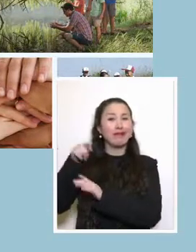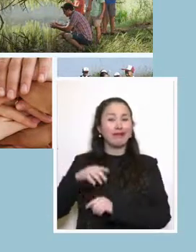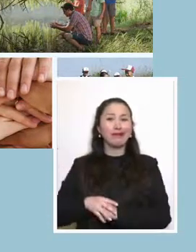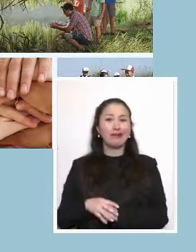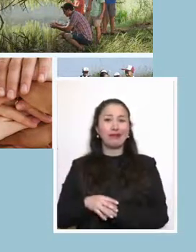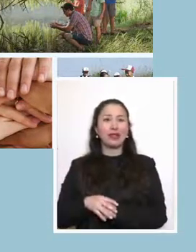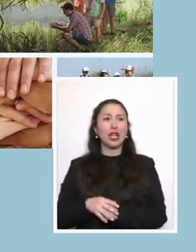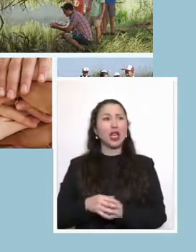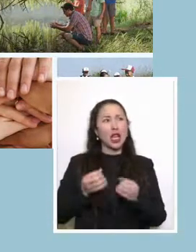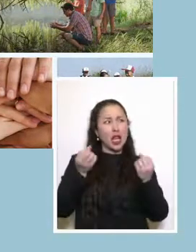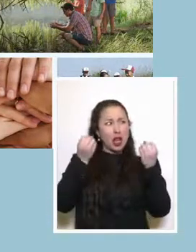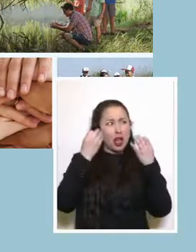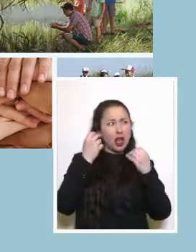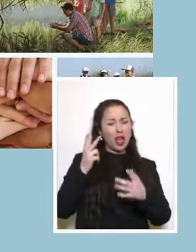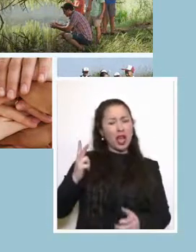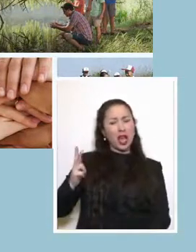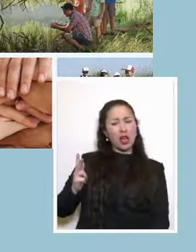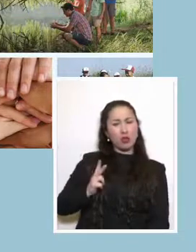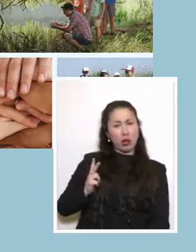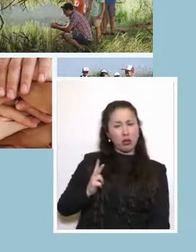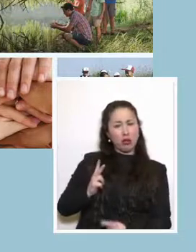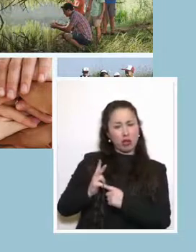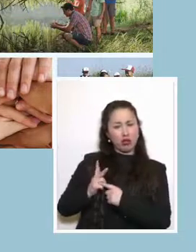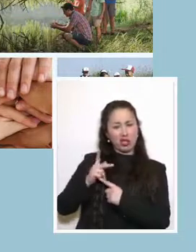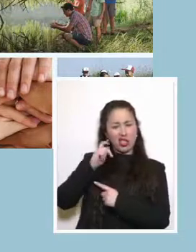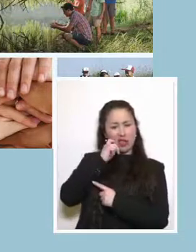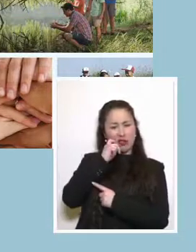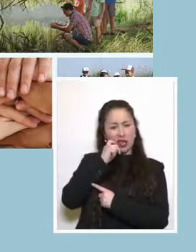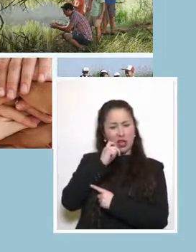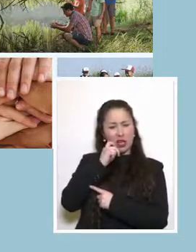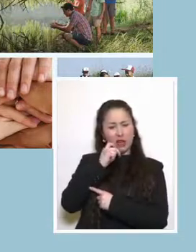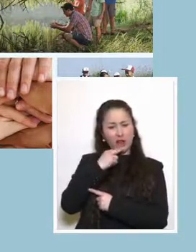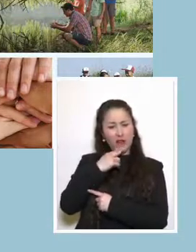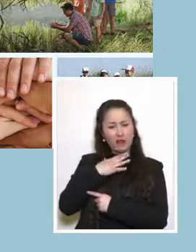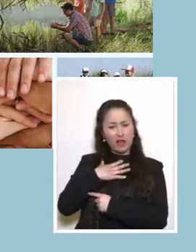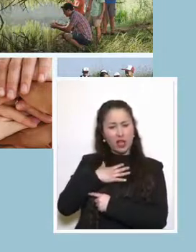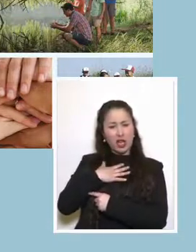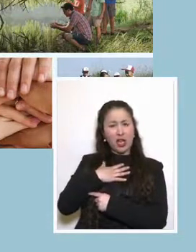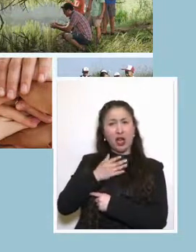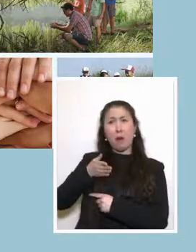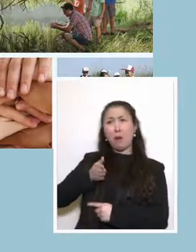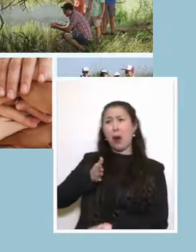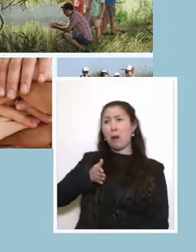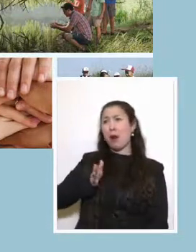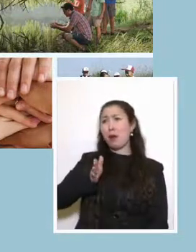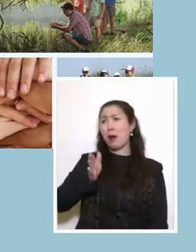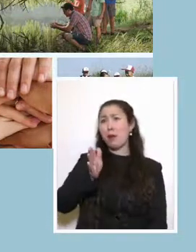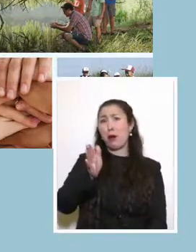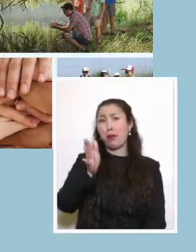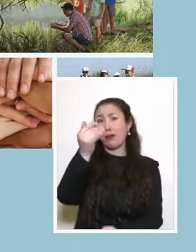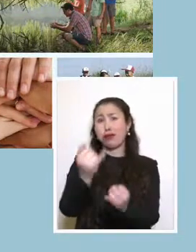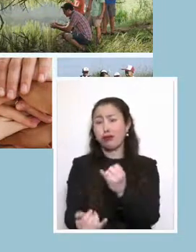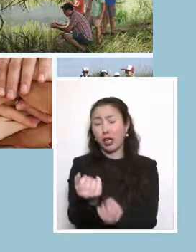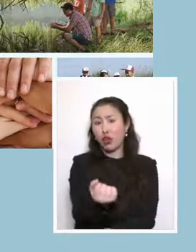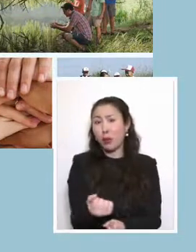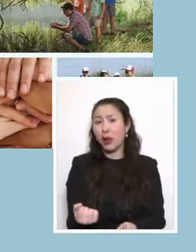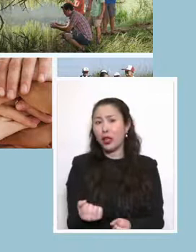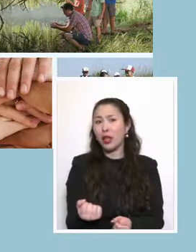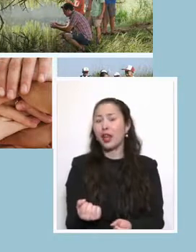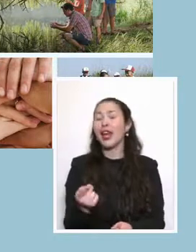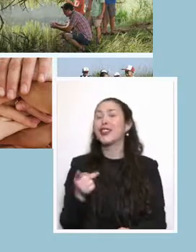educado o educada significa vivir de manera insostenible, entonces